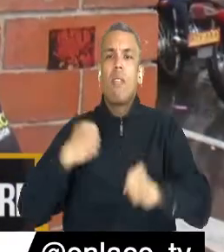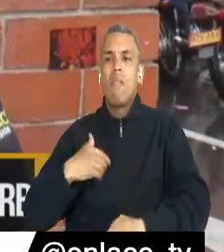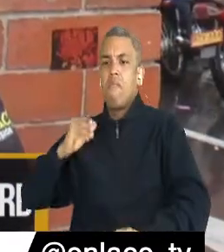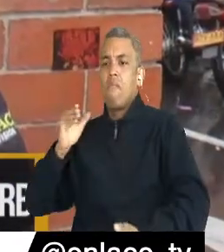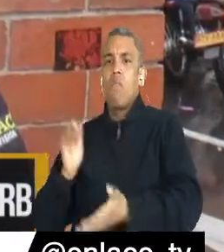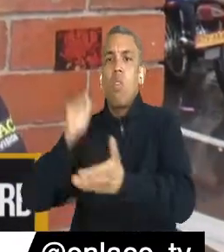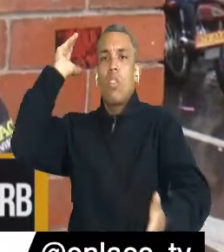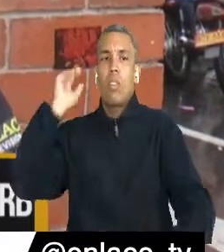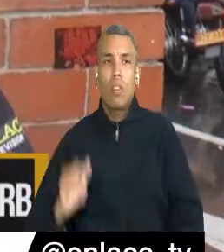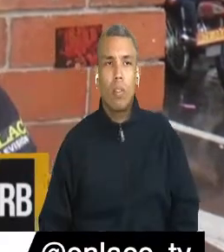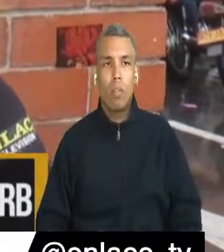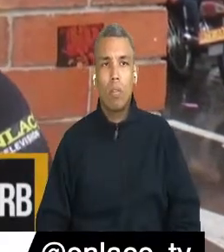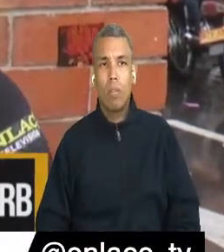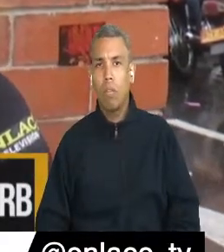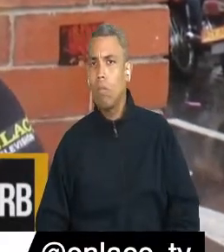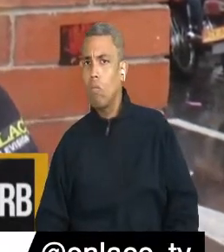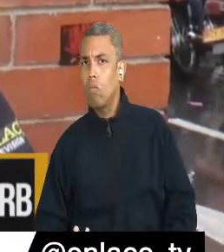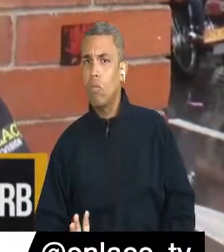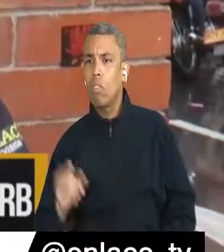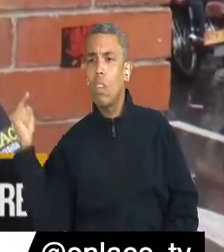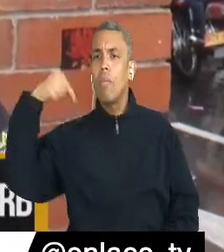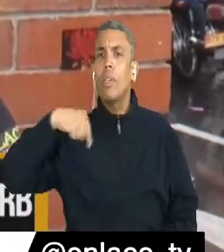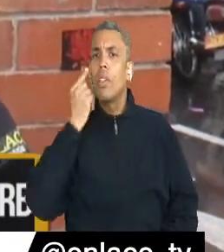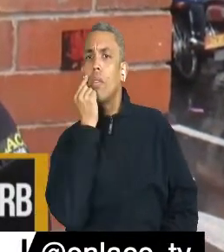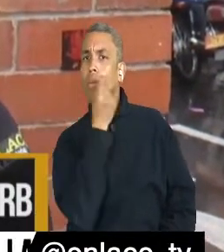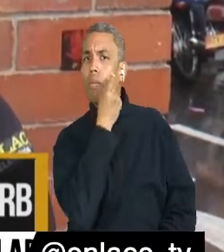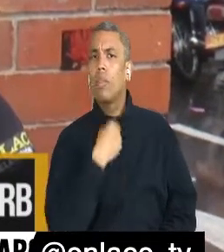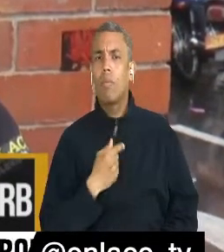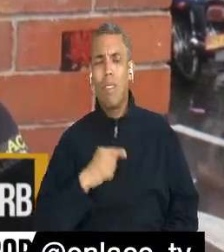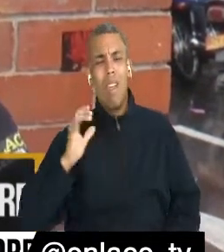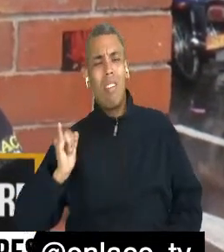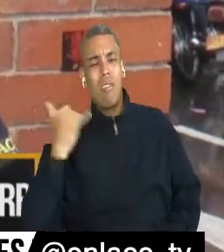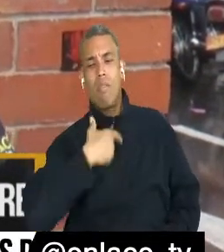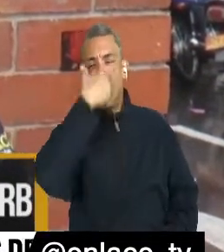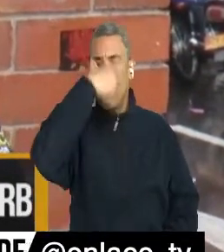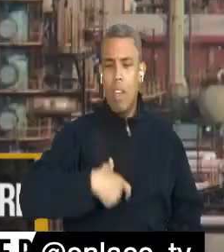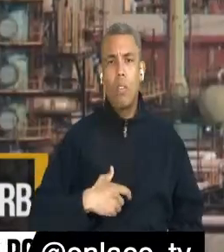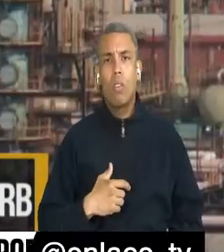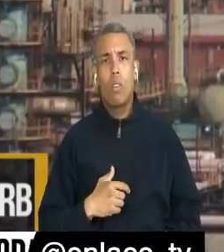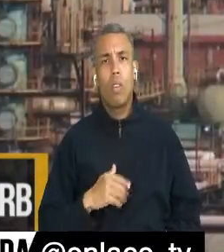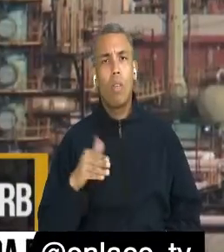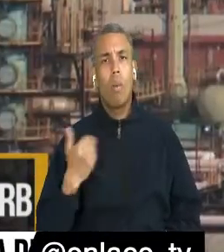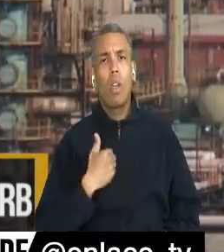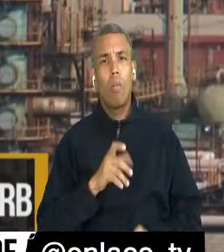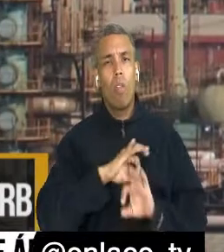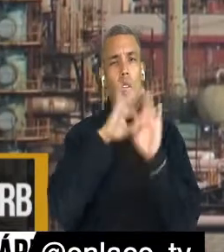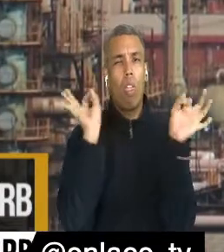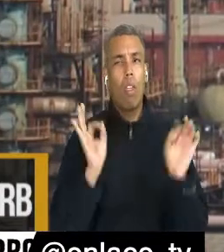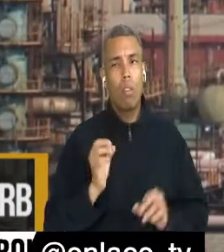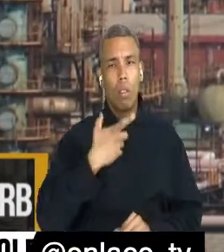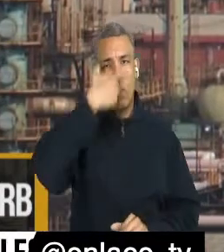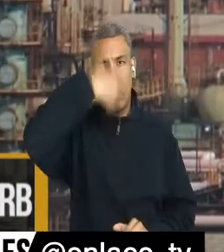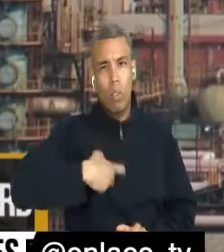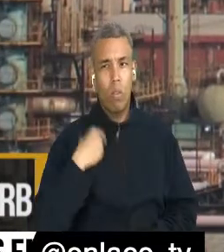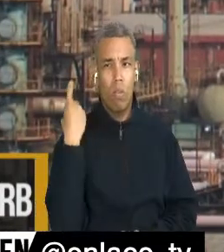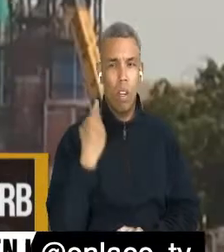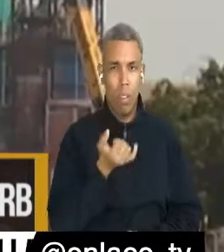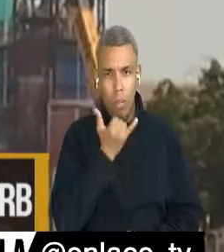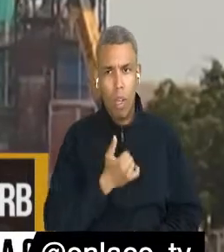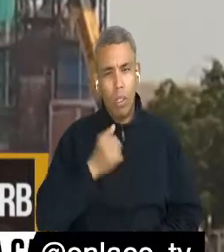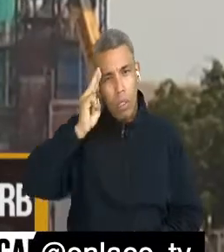Tengo entendido que si ellos aprobaron eso acá en Barranca Bermeja, deben de ser serios en ese aspecto, ¿sí? De cumplirle a